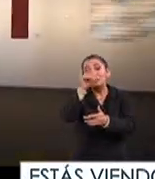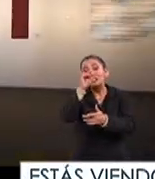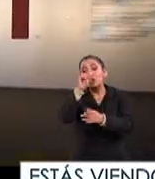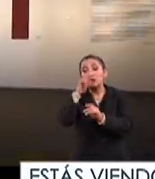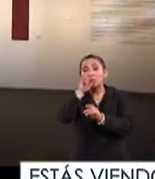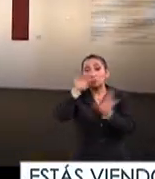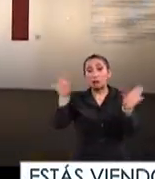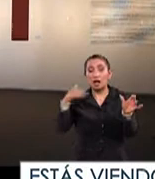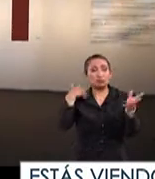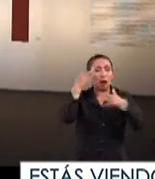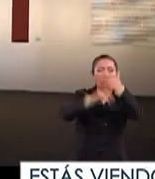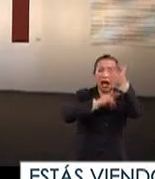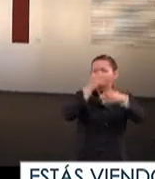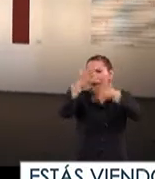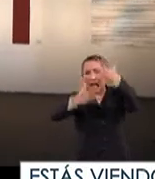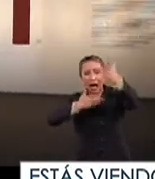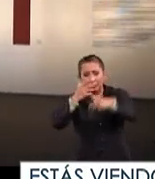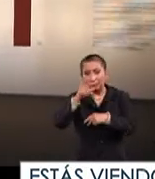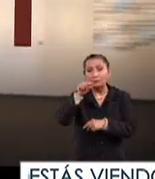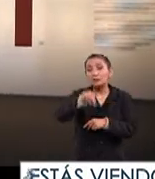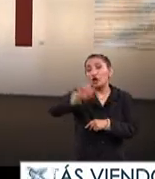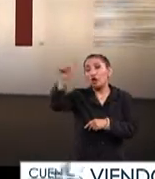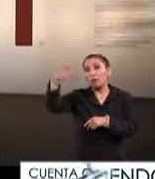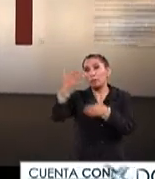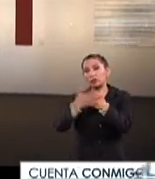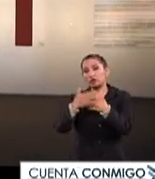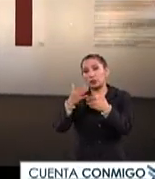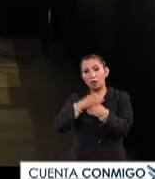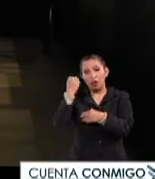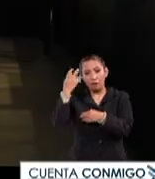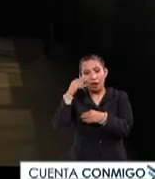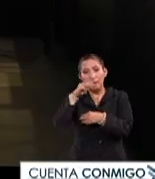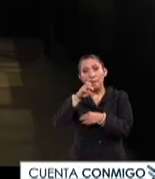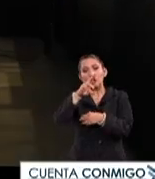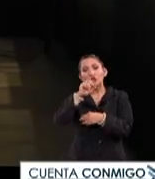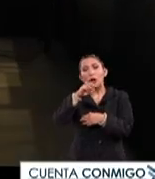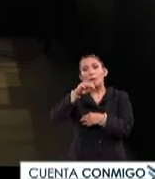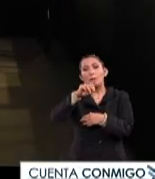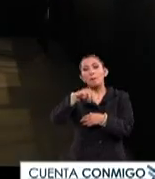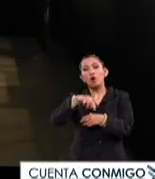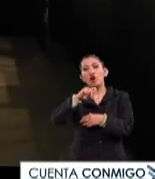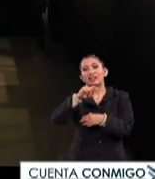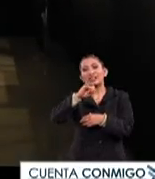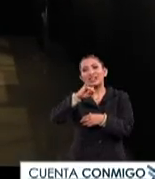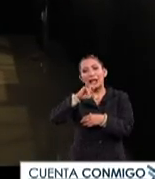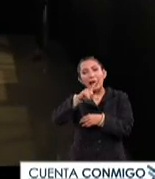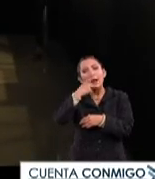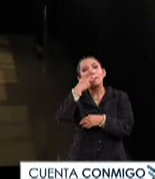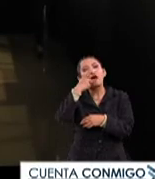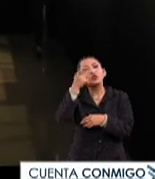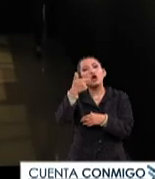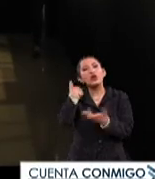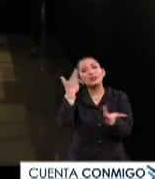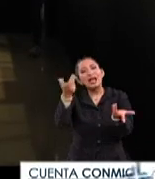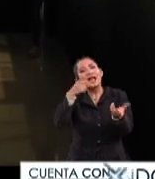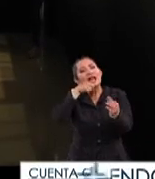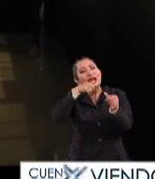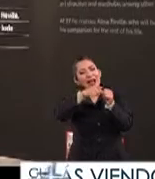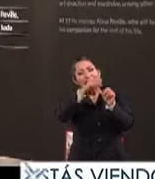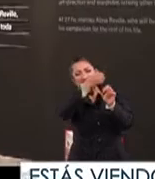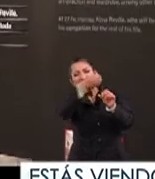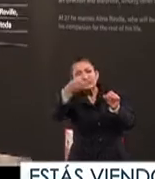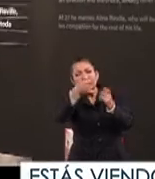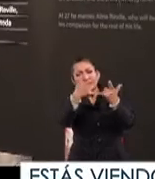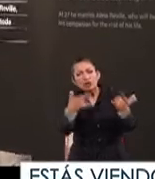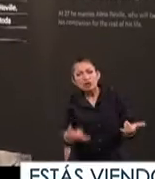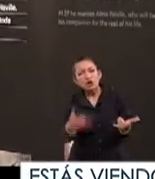en Los pájaros. La próxima visita me parece que es con Mauricio Montiel, hablando de las letras de Hitchcock, todo